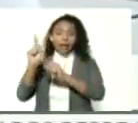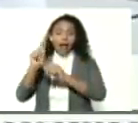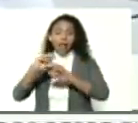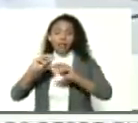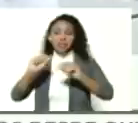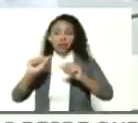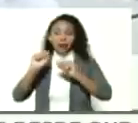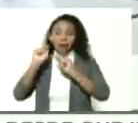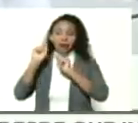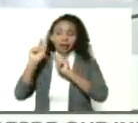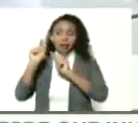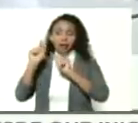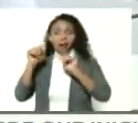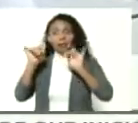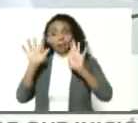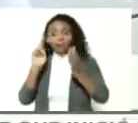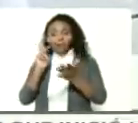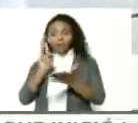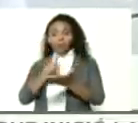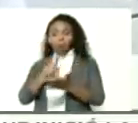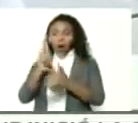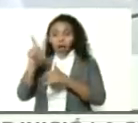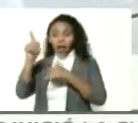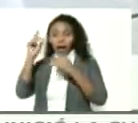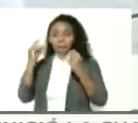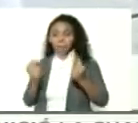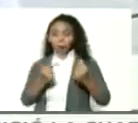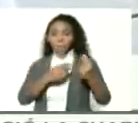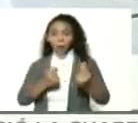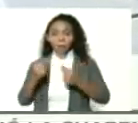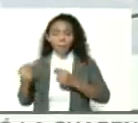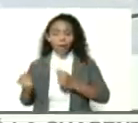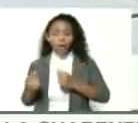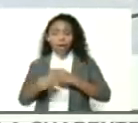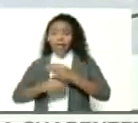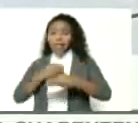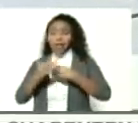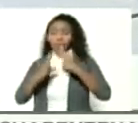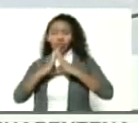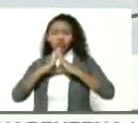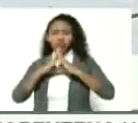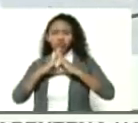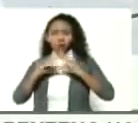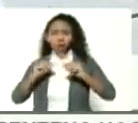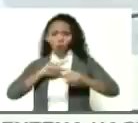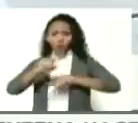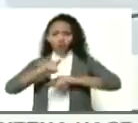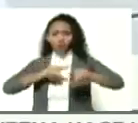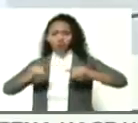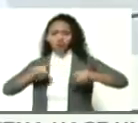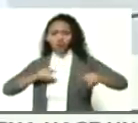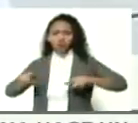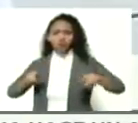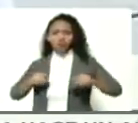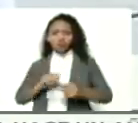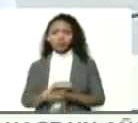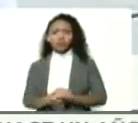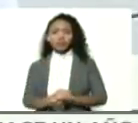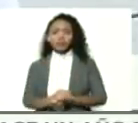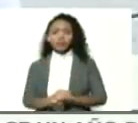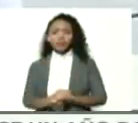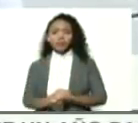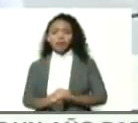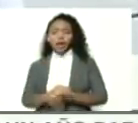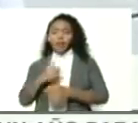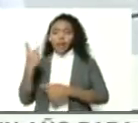tierra. Apenas lleguen, serán activados. Se hicieron todas las coordinaciones de parte de